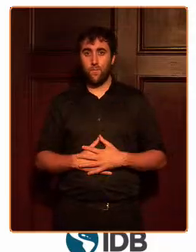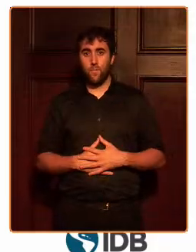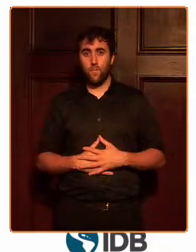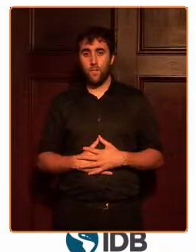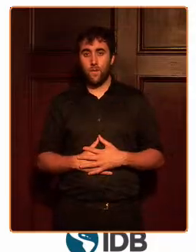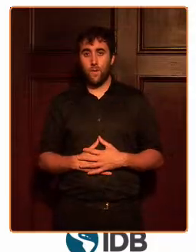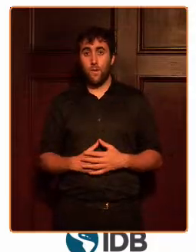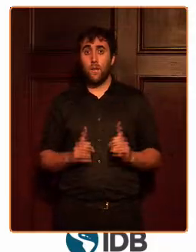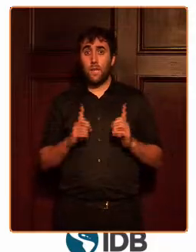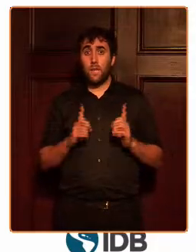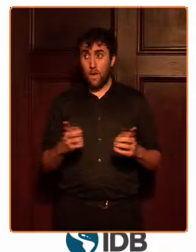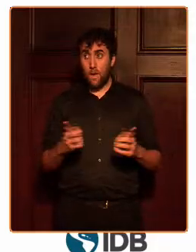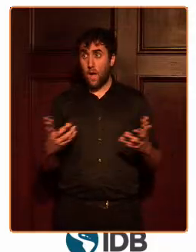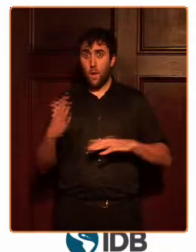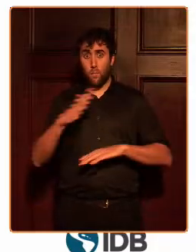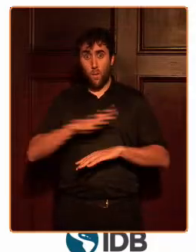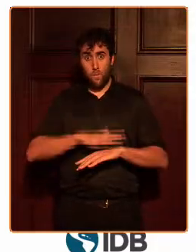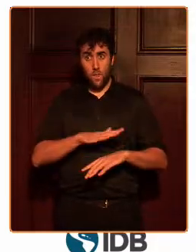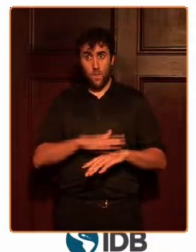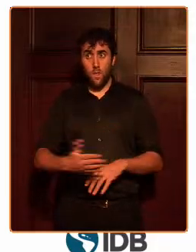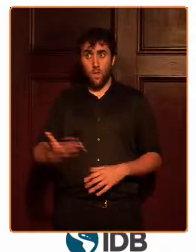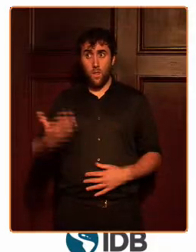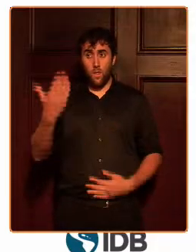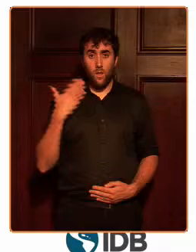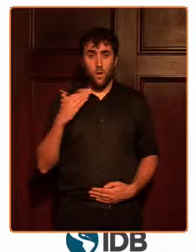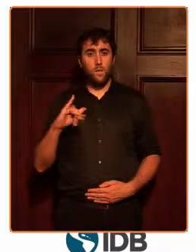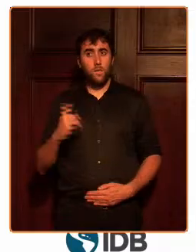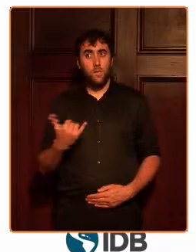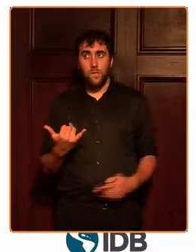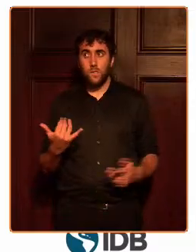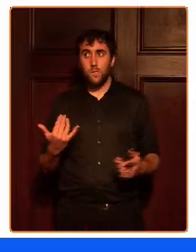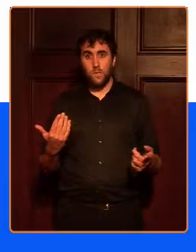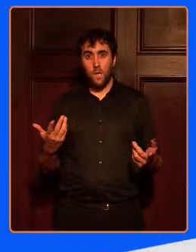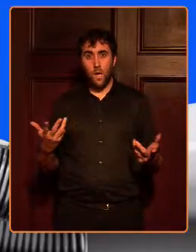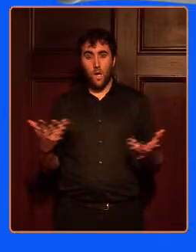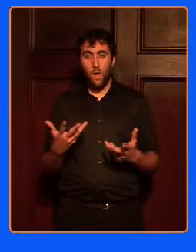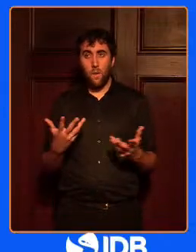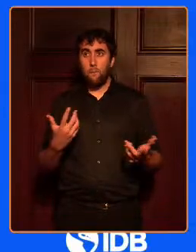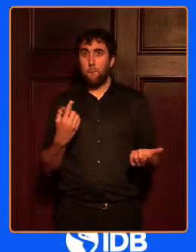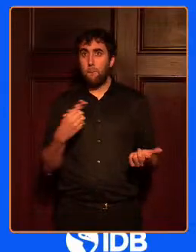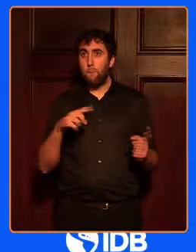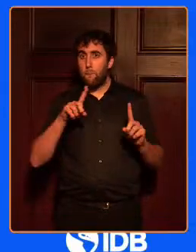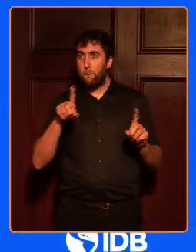Y además vivimos en un momento en el que hay un montón de cosas que no sabemos.